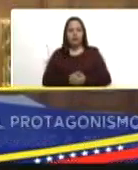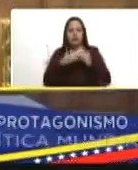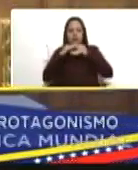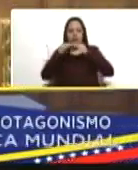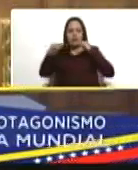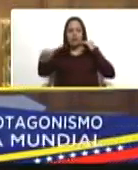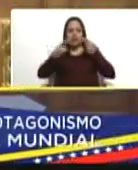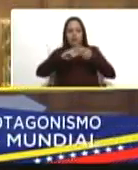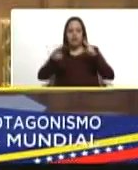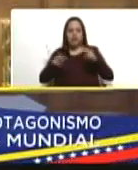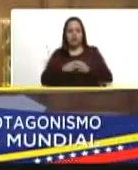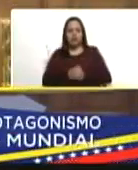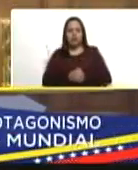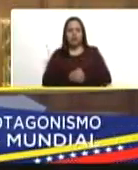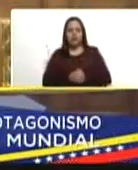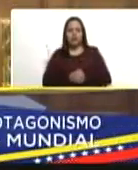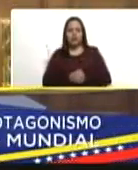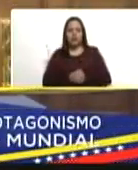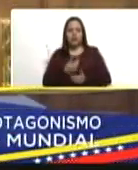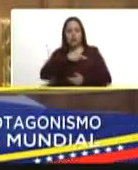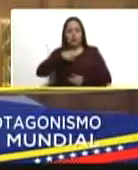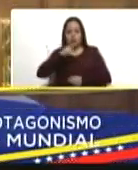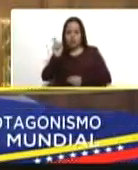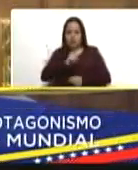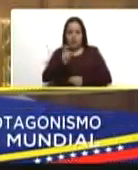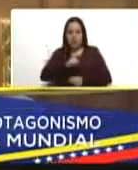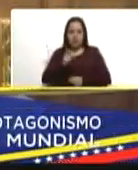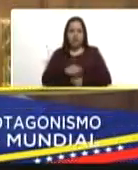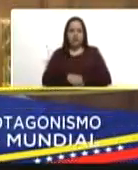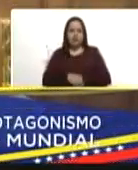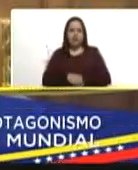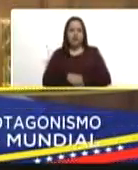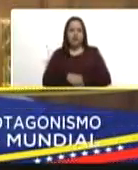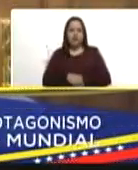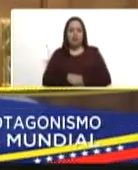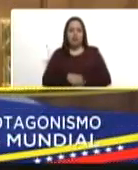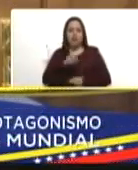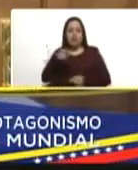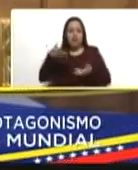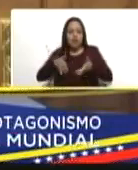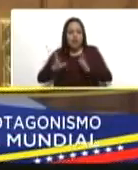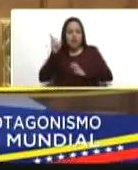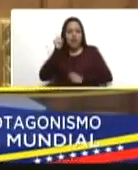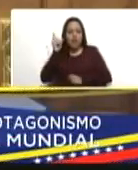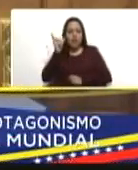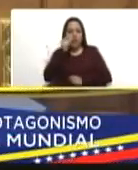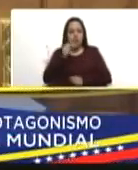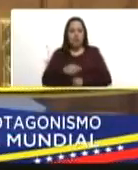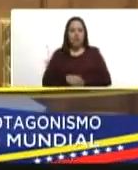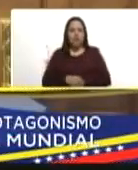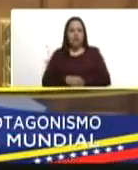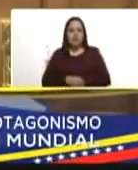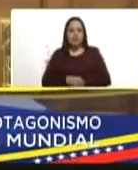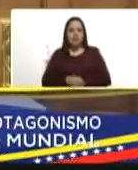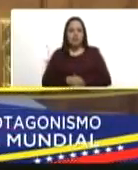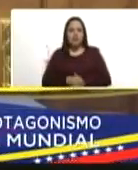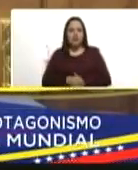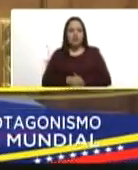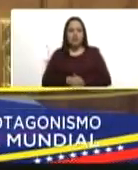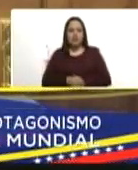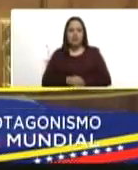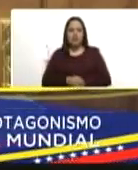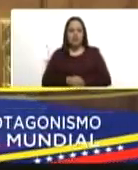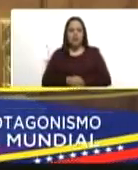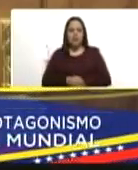paz que merecemos nosotros sus hijos sus hijas y toda la descendencia